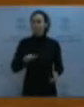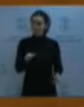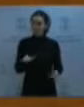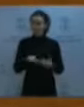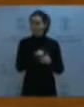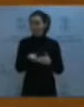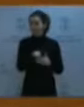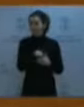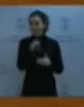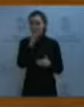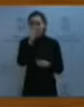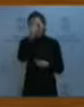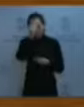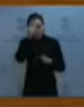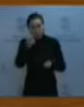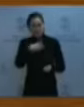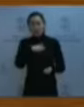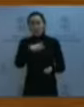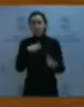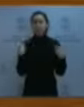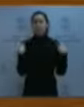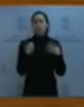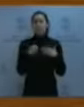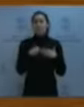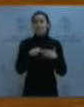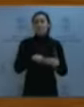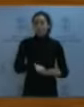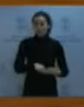porque no podemos seguir soportando una fiscalidad en algunos